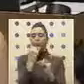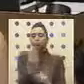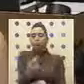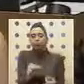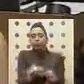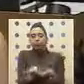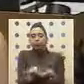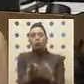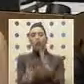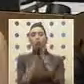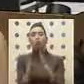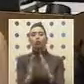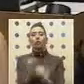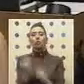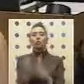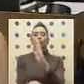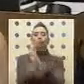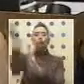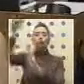consumidor.